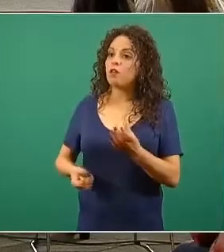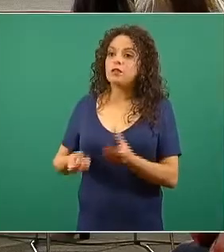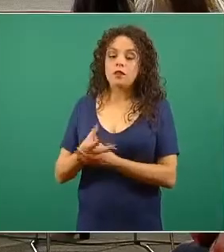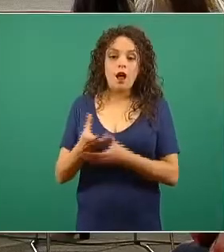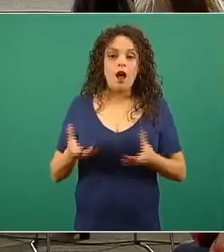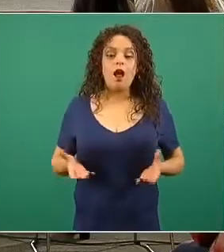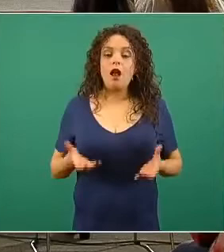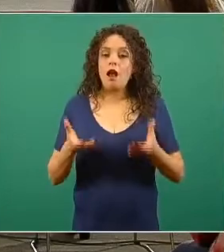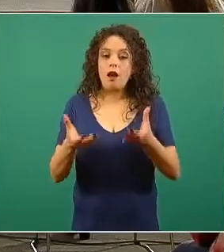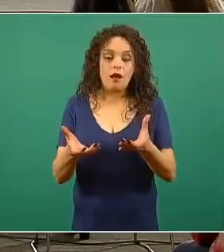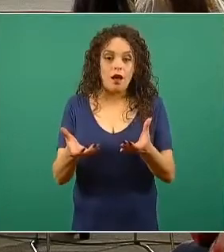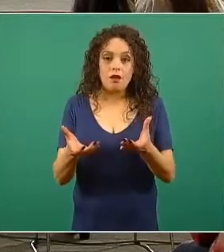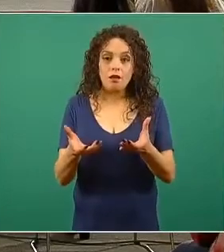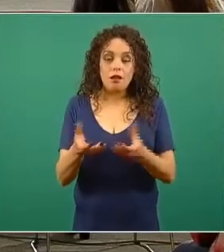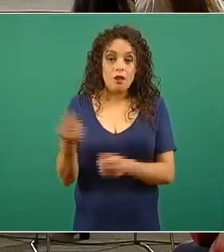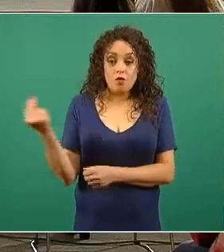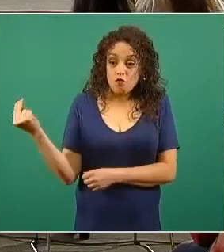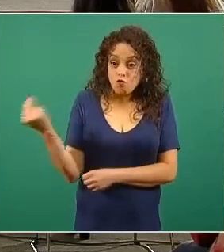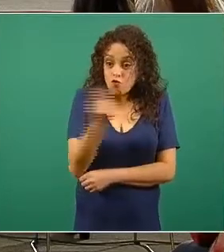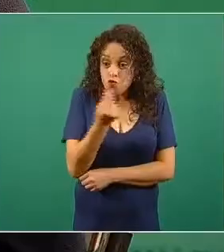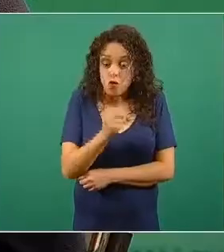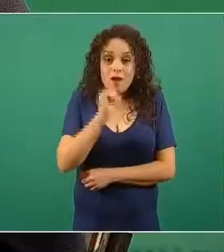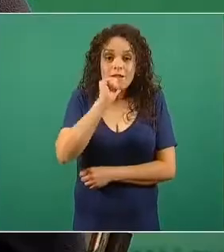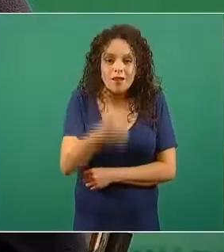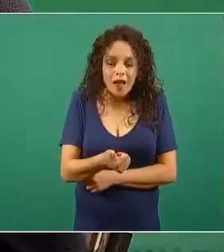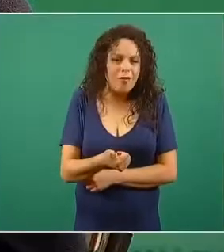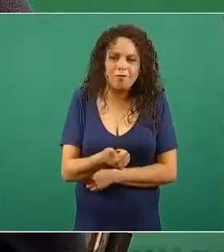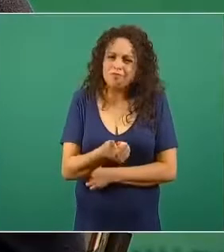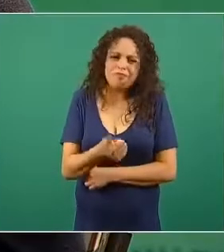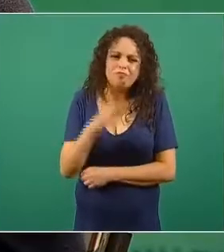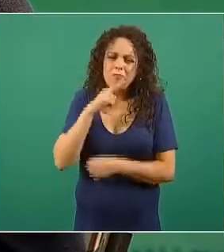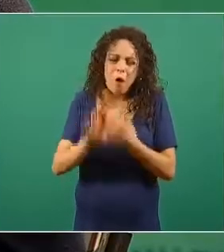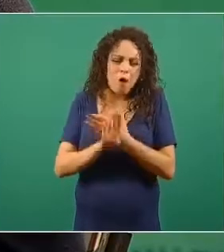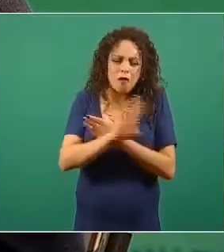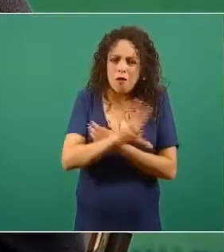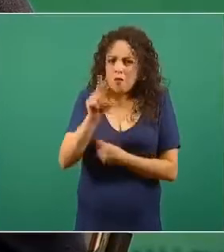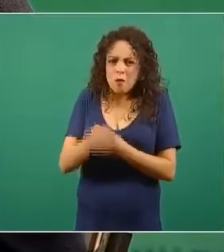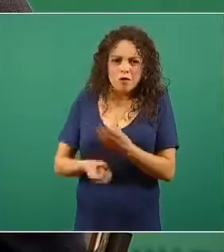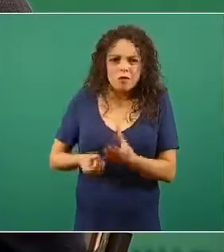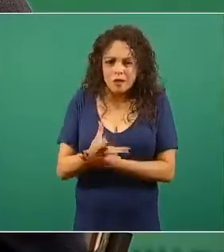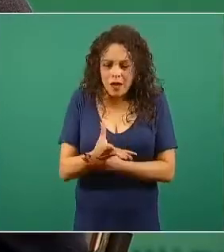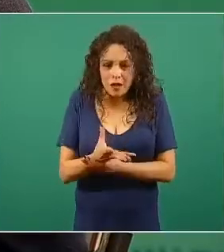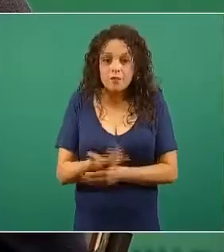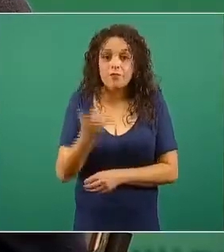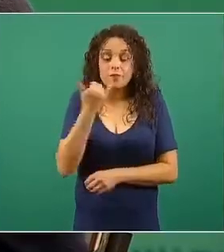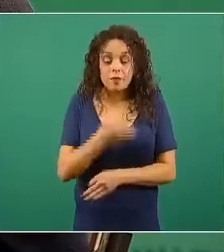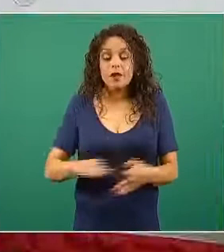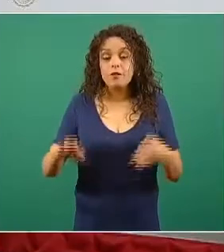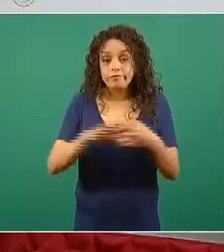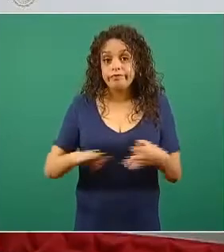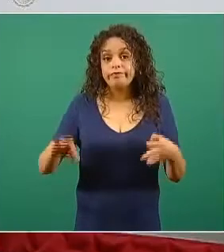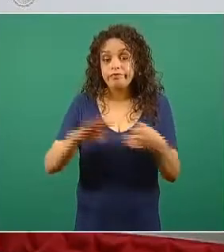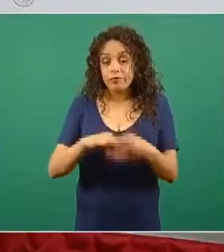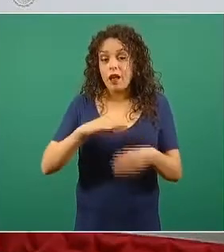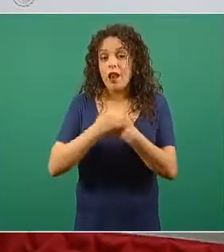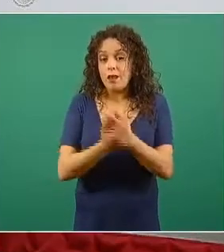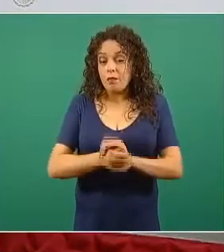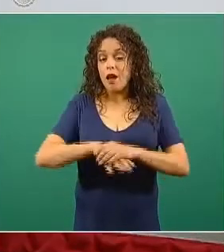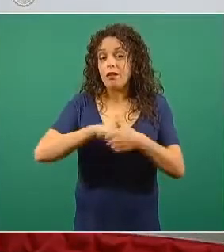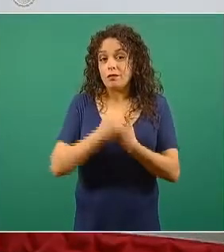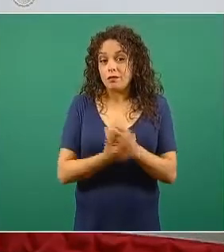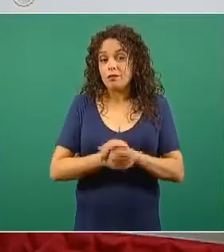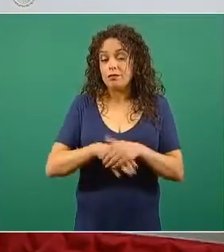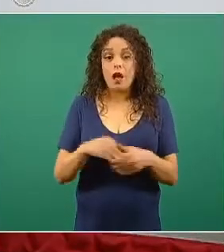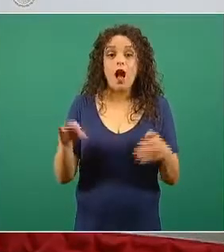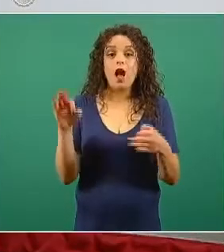no tengo realmente una necesidad de hacerlo. El lavado de manos frecuente, para si en caso